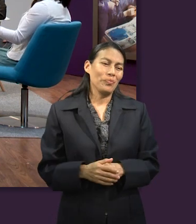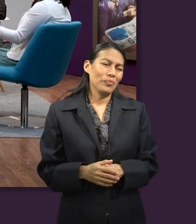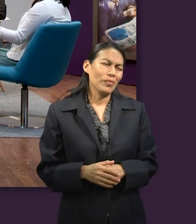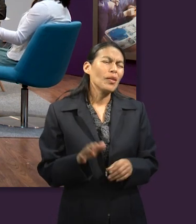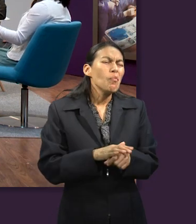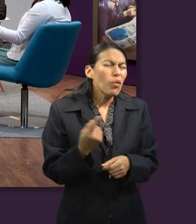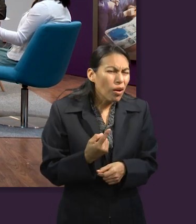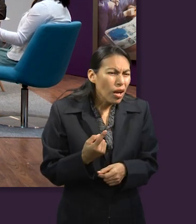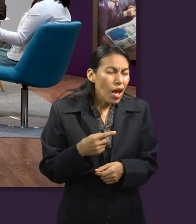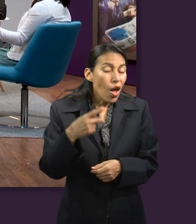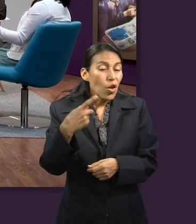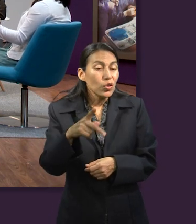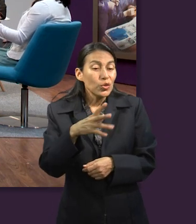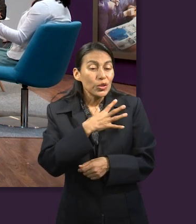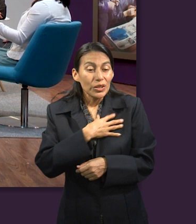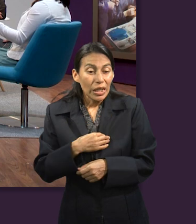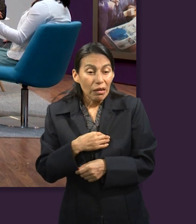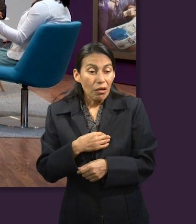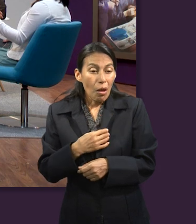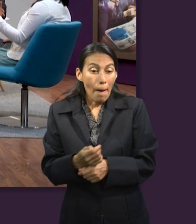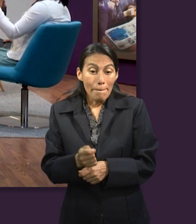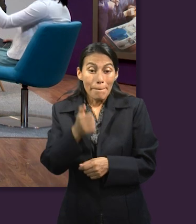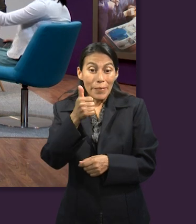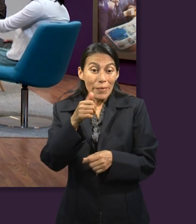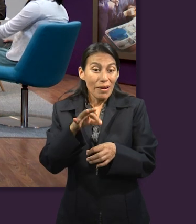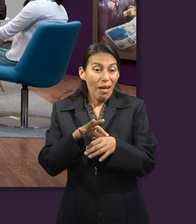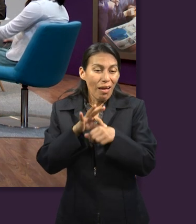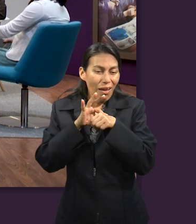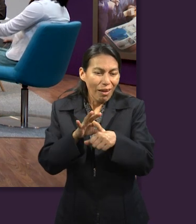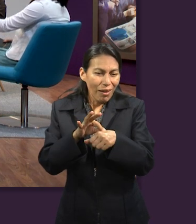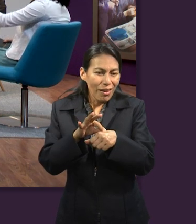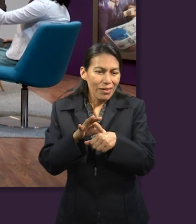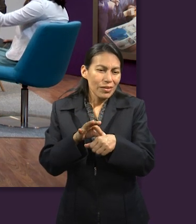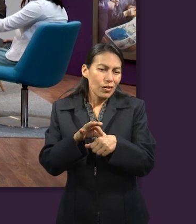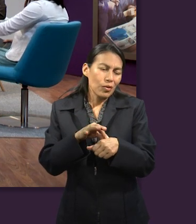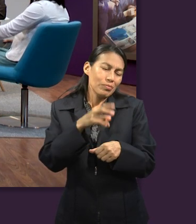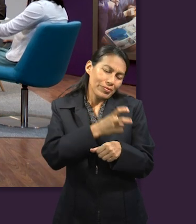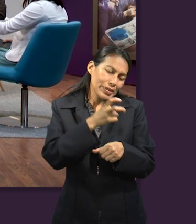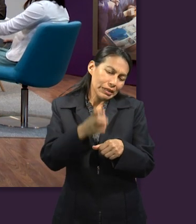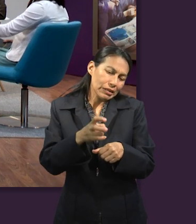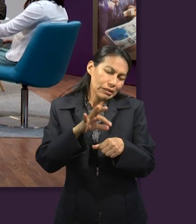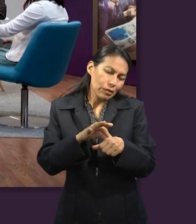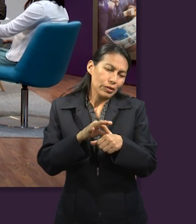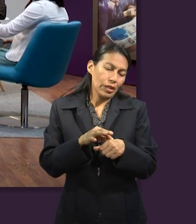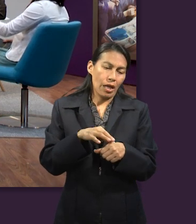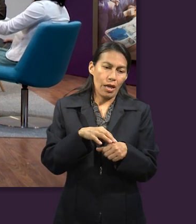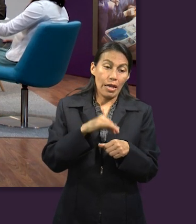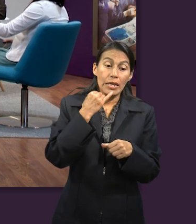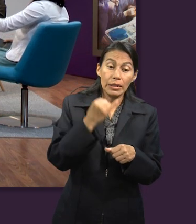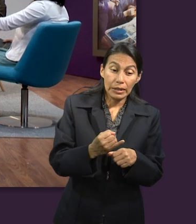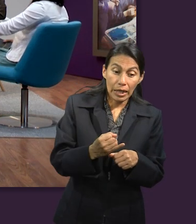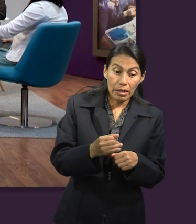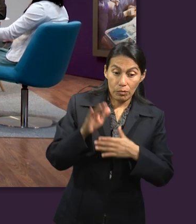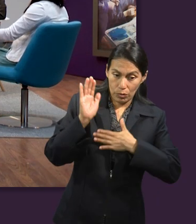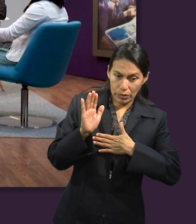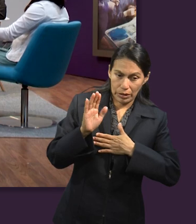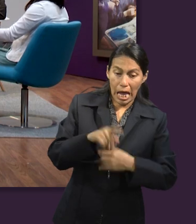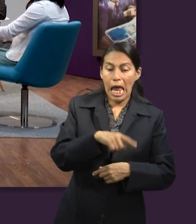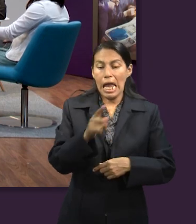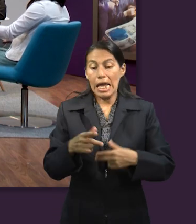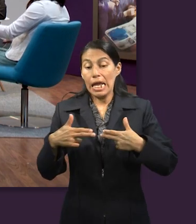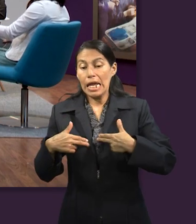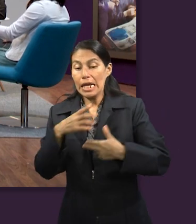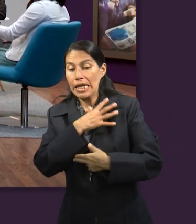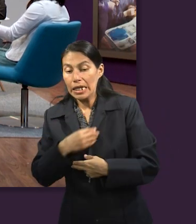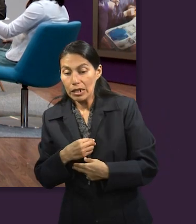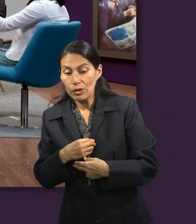hijos iban a ser la primera evidencia de que la promesa de dios cuando la segunda era porque él era el hijo la promesa